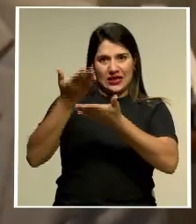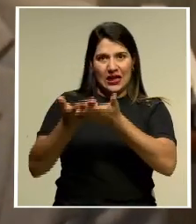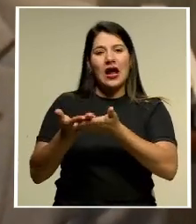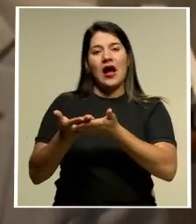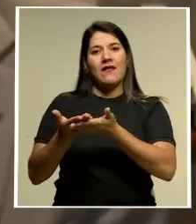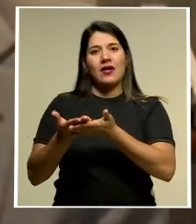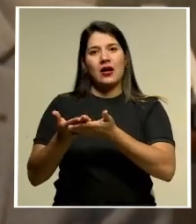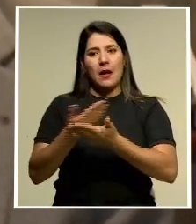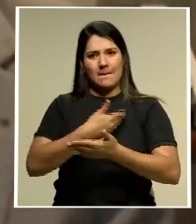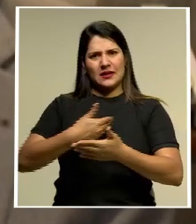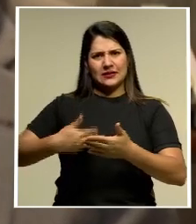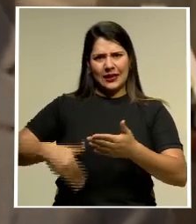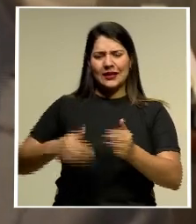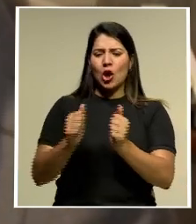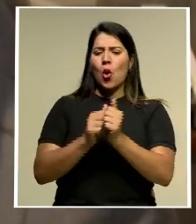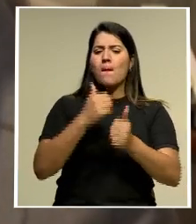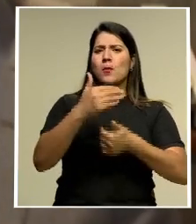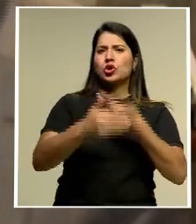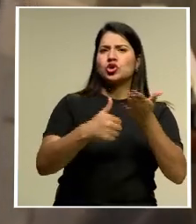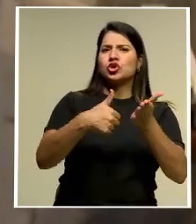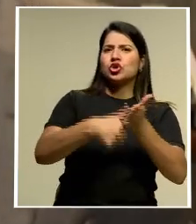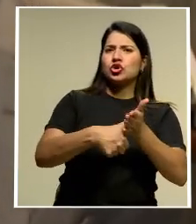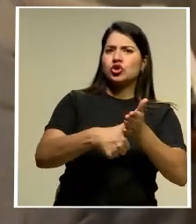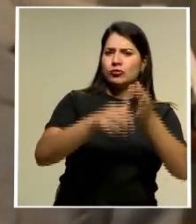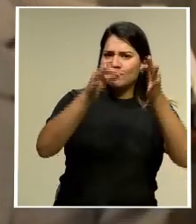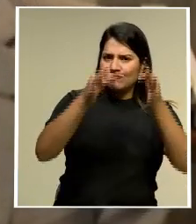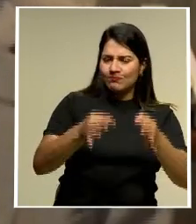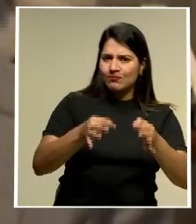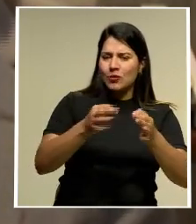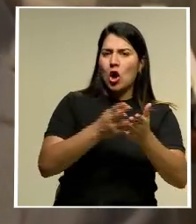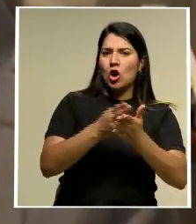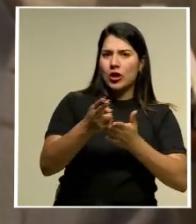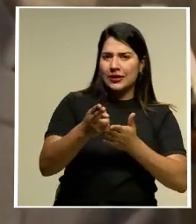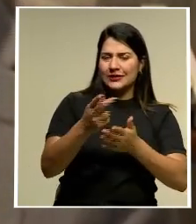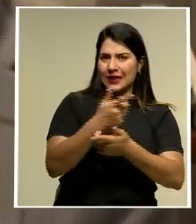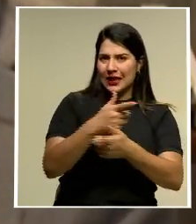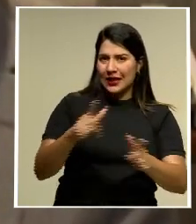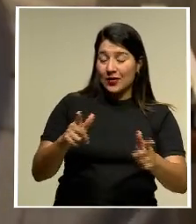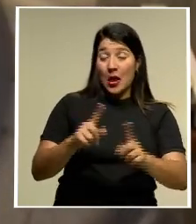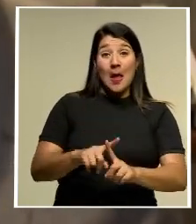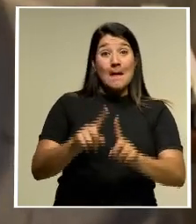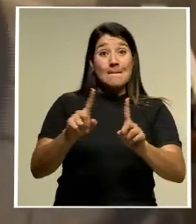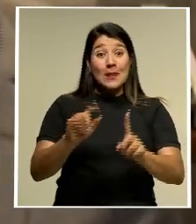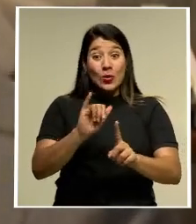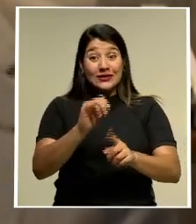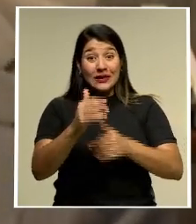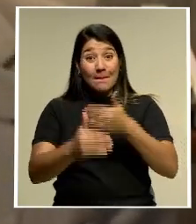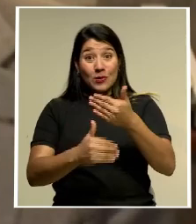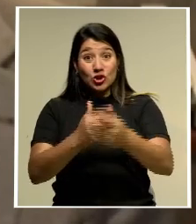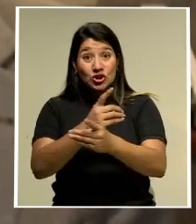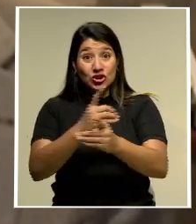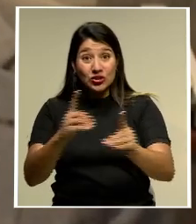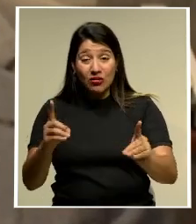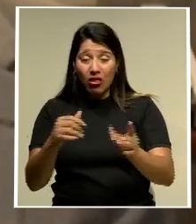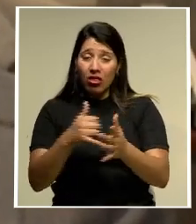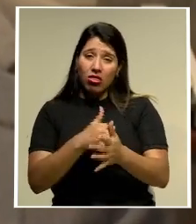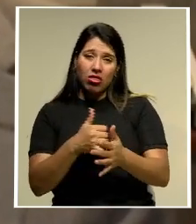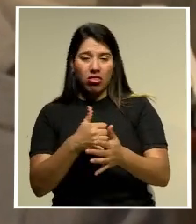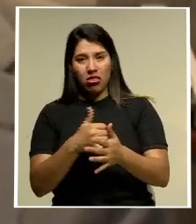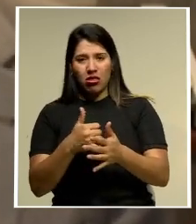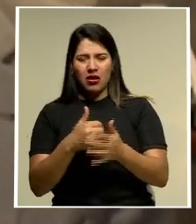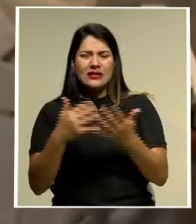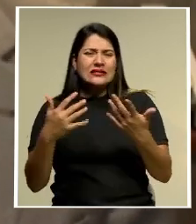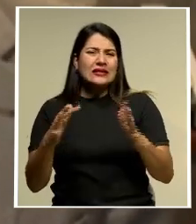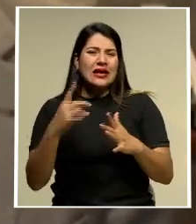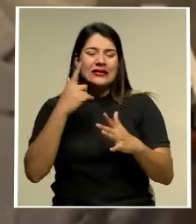que trataban de ser lo más limpias y libres. Pero ese impulso democrático pierde fuerza, ya es claro,